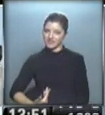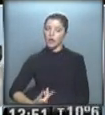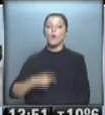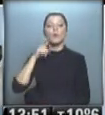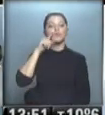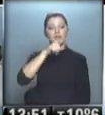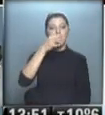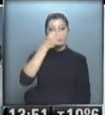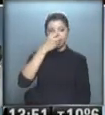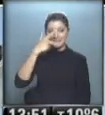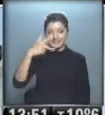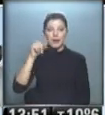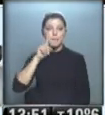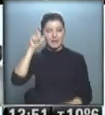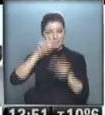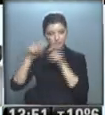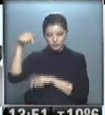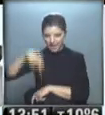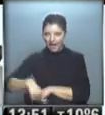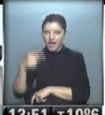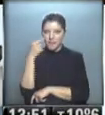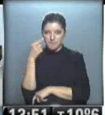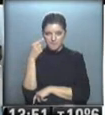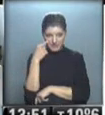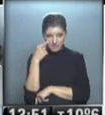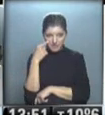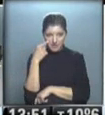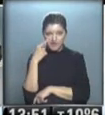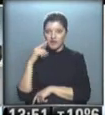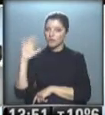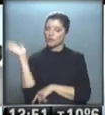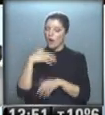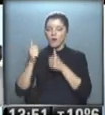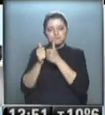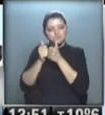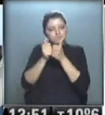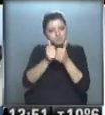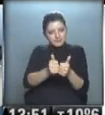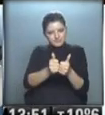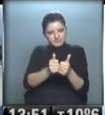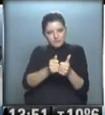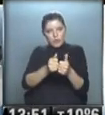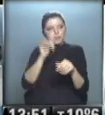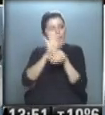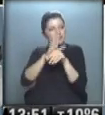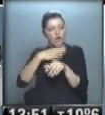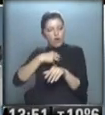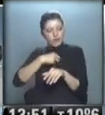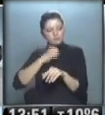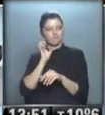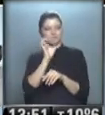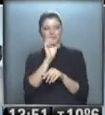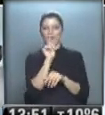23000 habitantes que tiene el partido de marchiquita un pedazo grande de nuestro corazón un